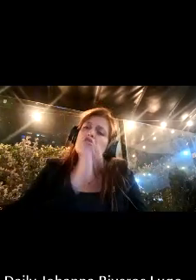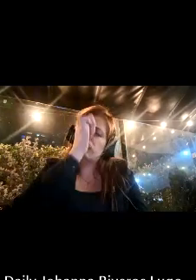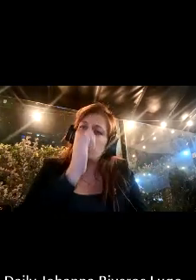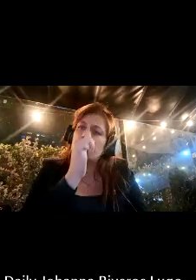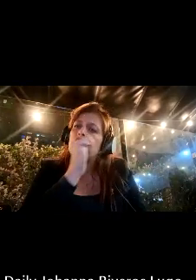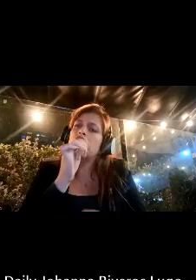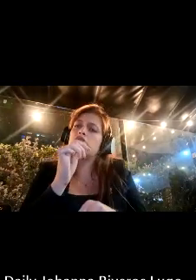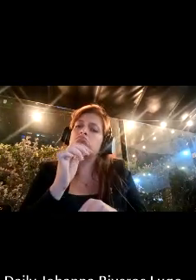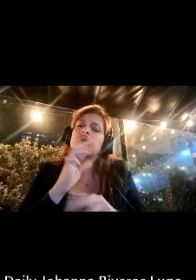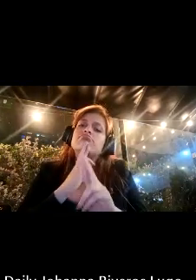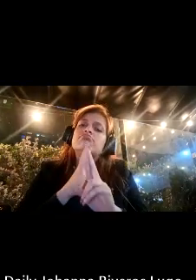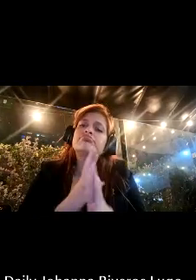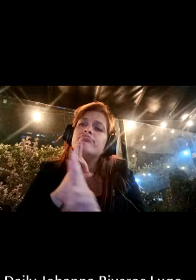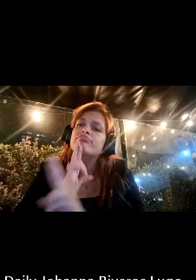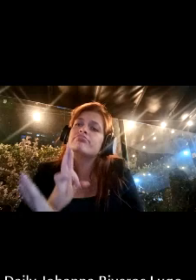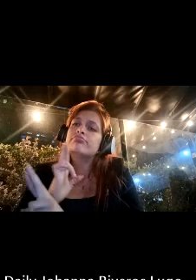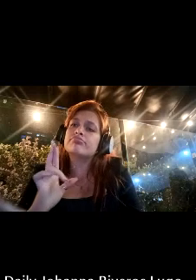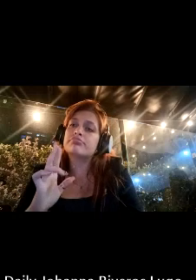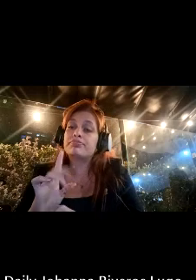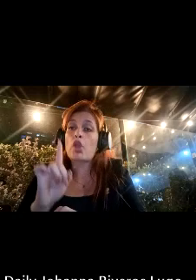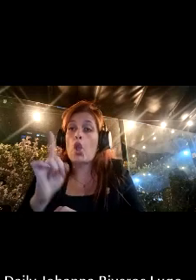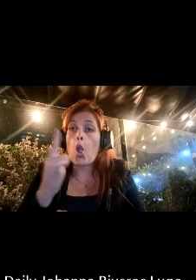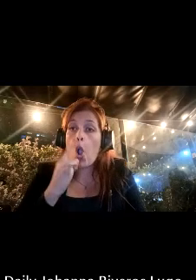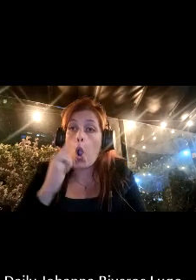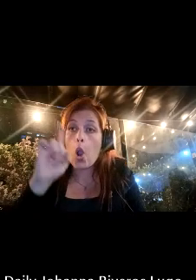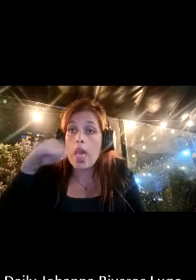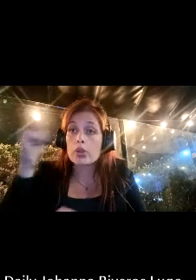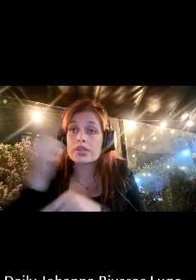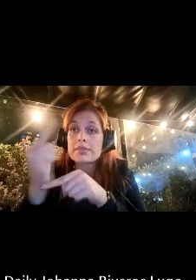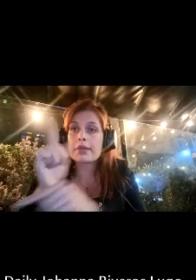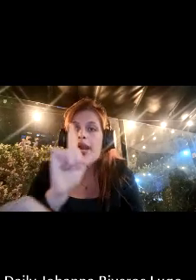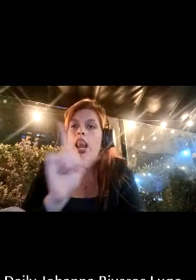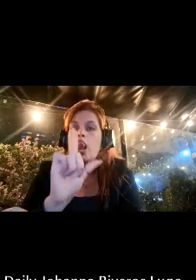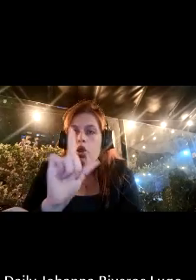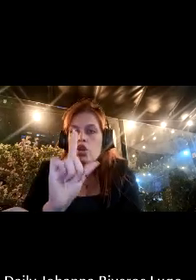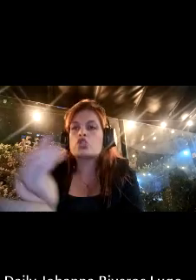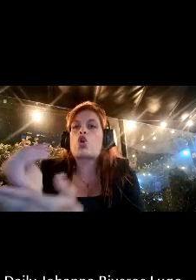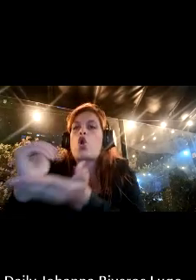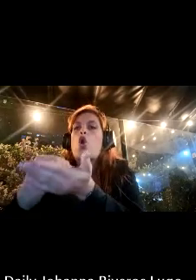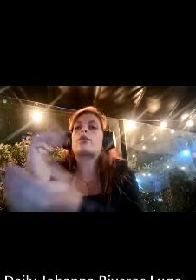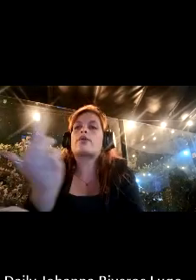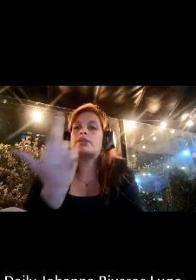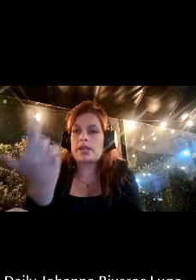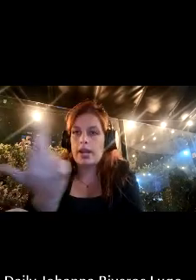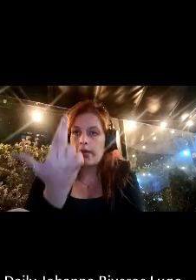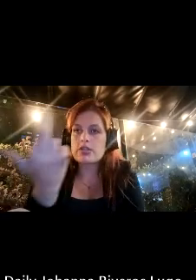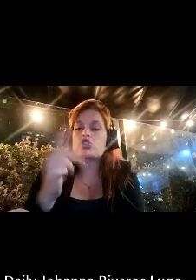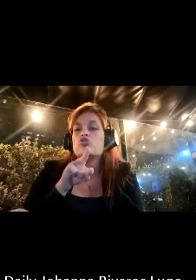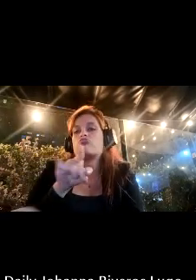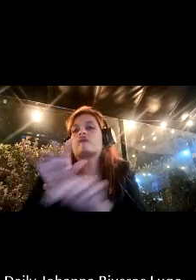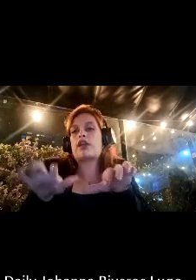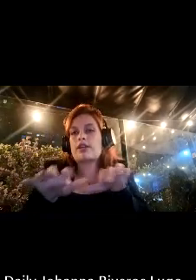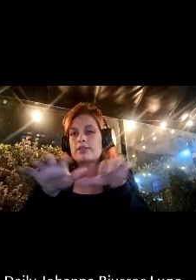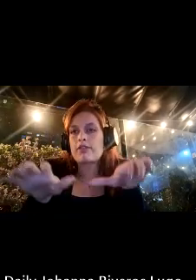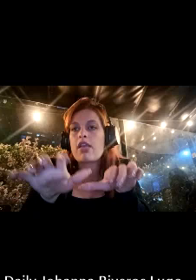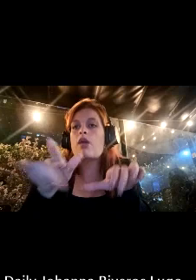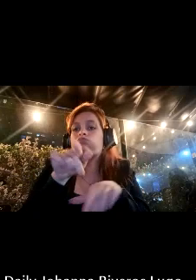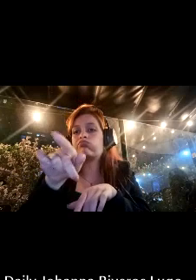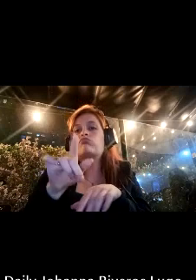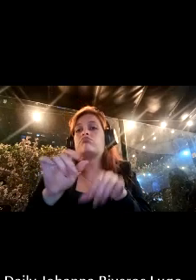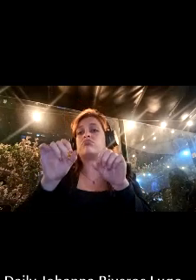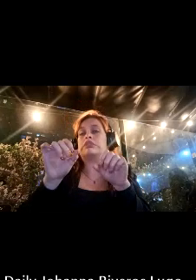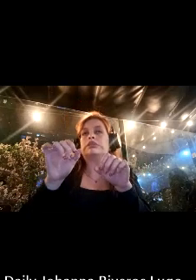vamos a tener otra sesión para revisar si tuvieron algún inconveniente con el desarrollo de estos ejercicios, aclarar